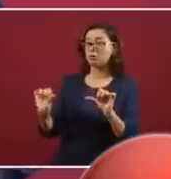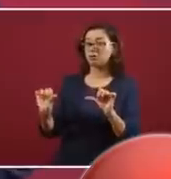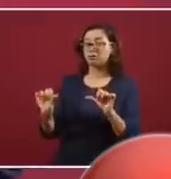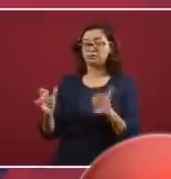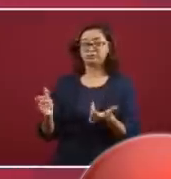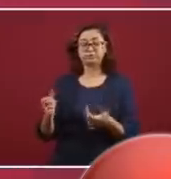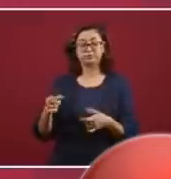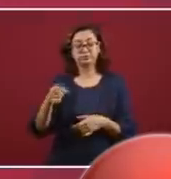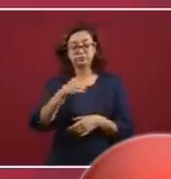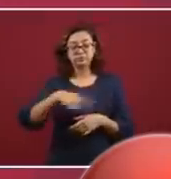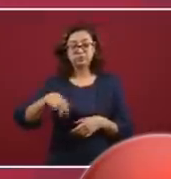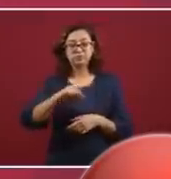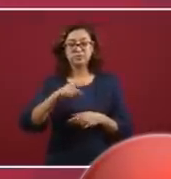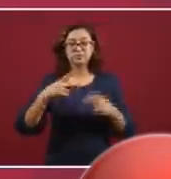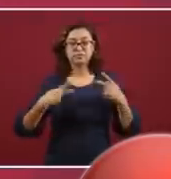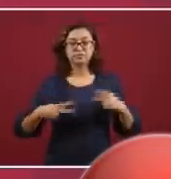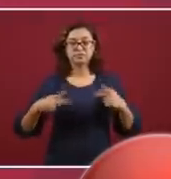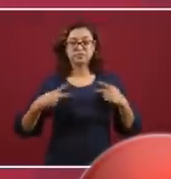personas